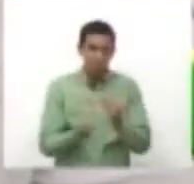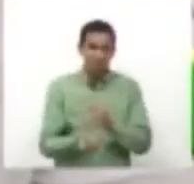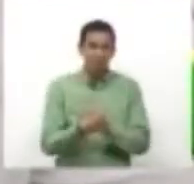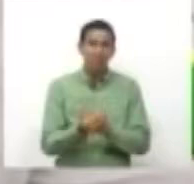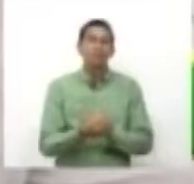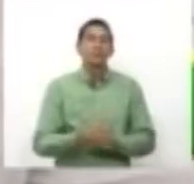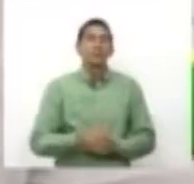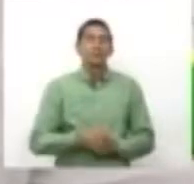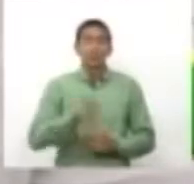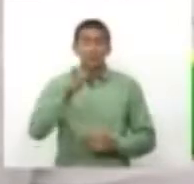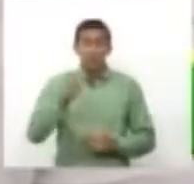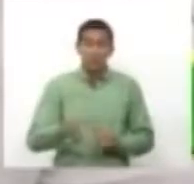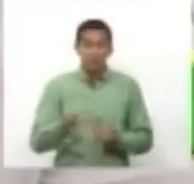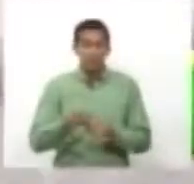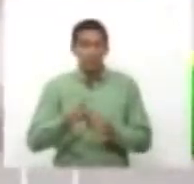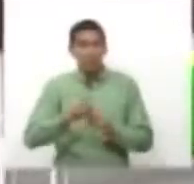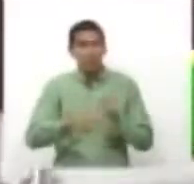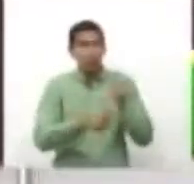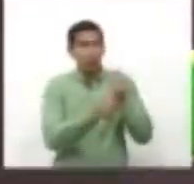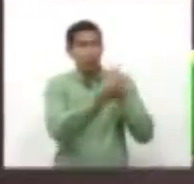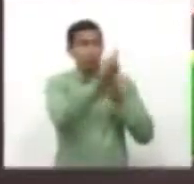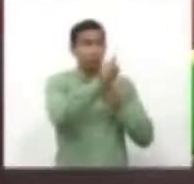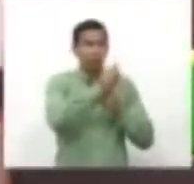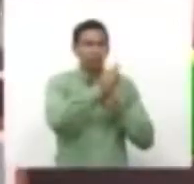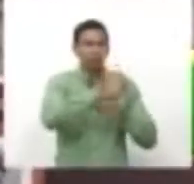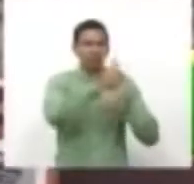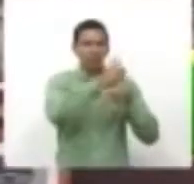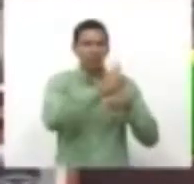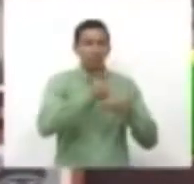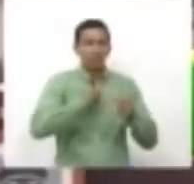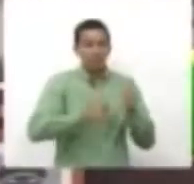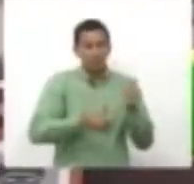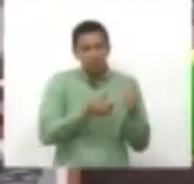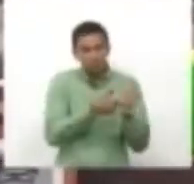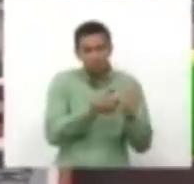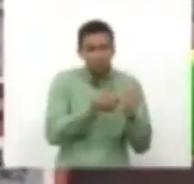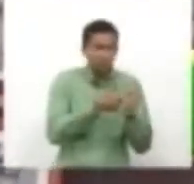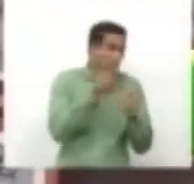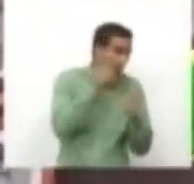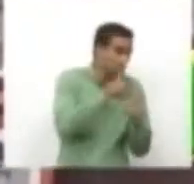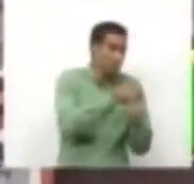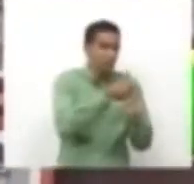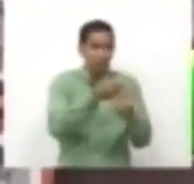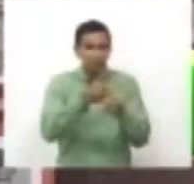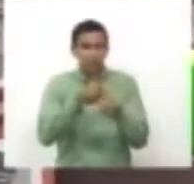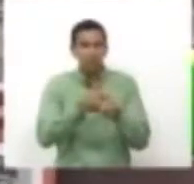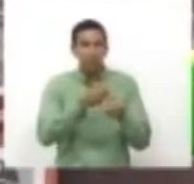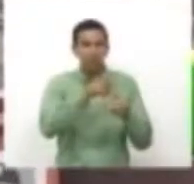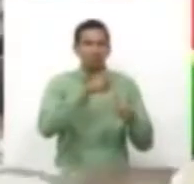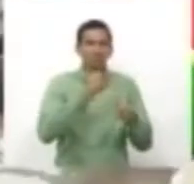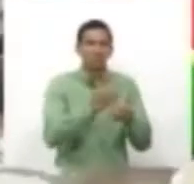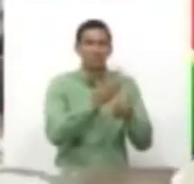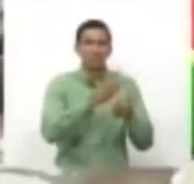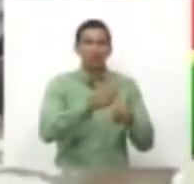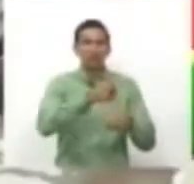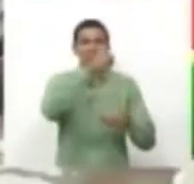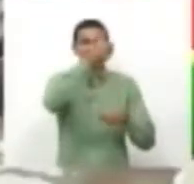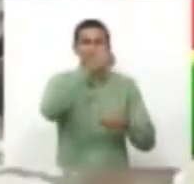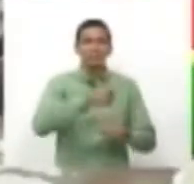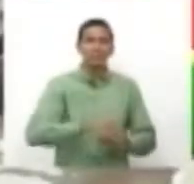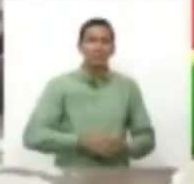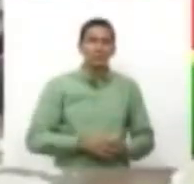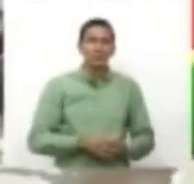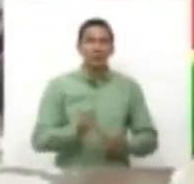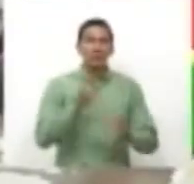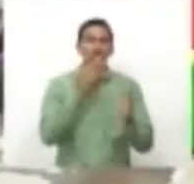se encontraba bajo el mando de Chucho Pachenca, donde se desempeñaba como escolta o mano derecha de uno de los cabecillas de la estructura criminal. La información